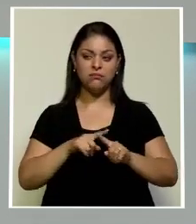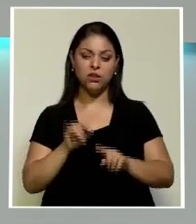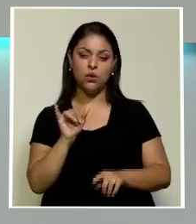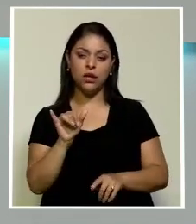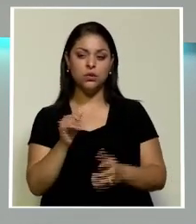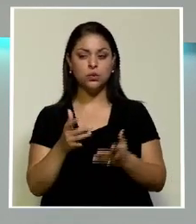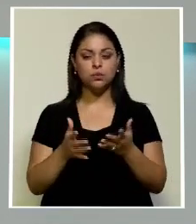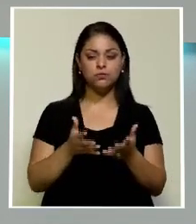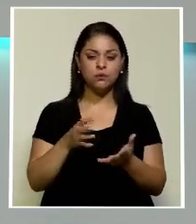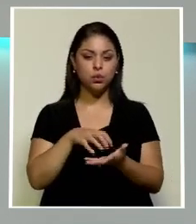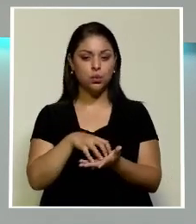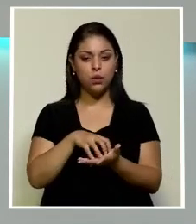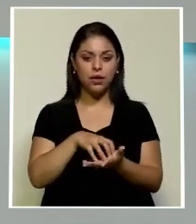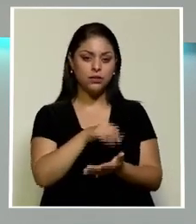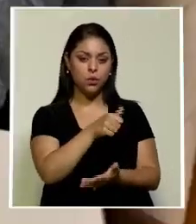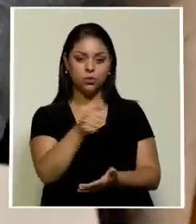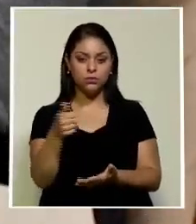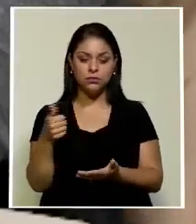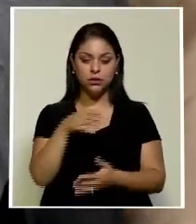sectores.